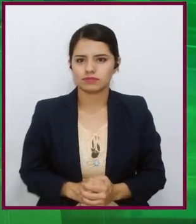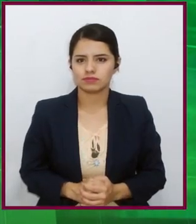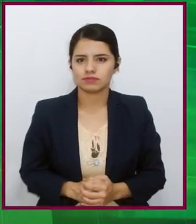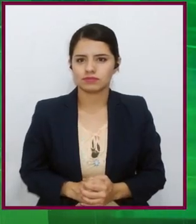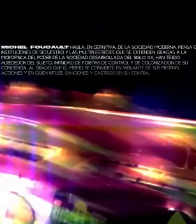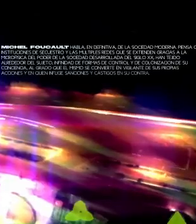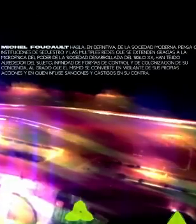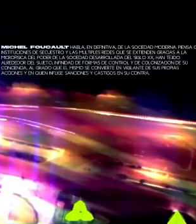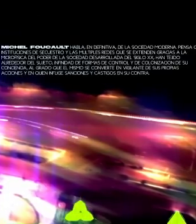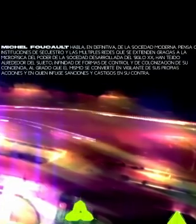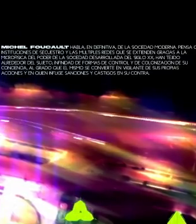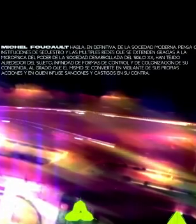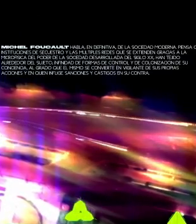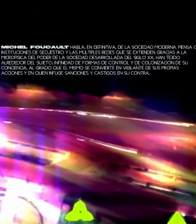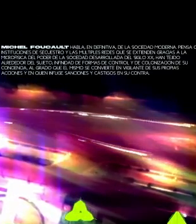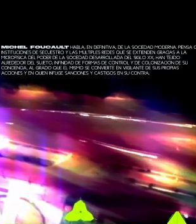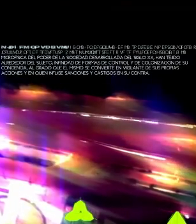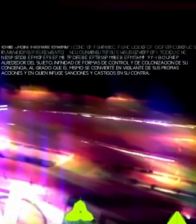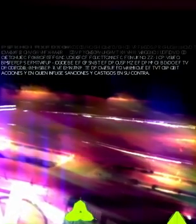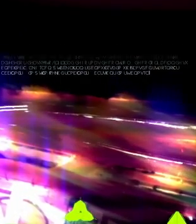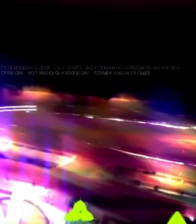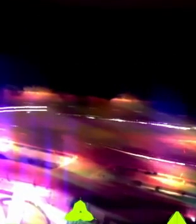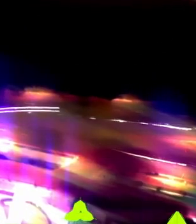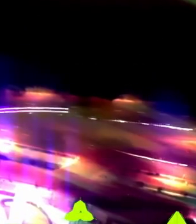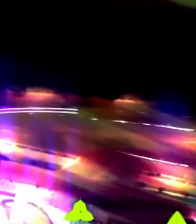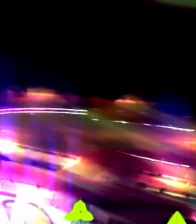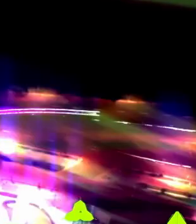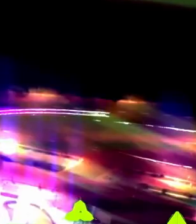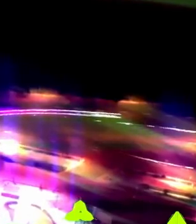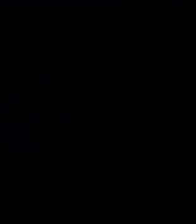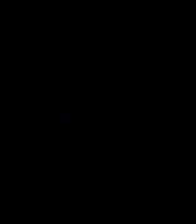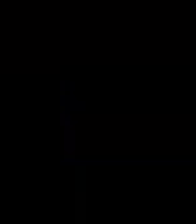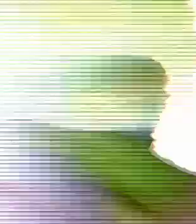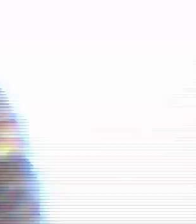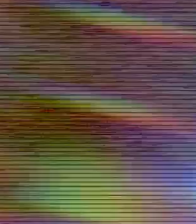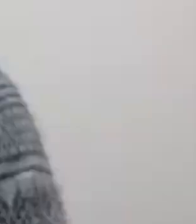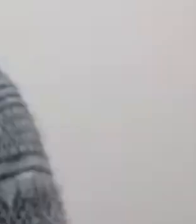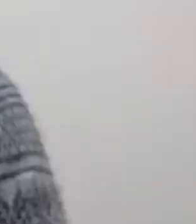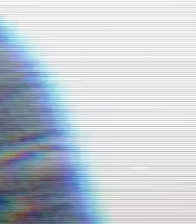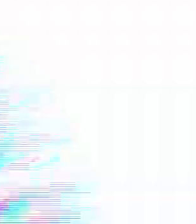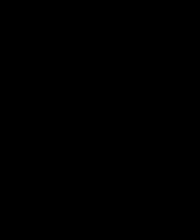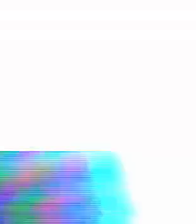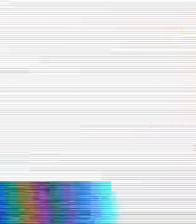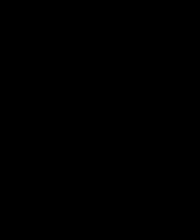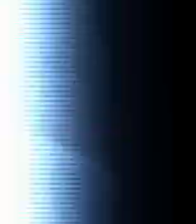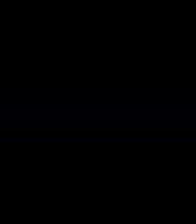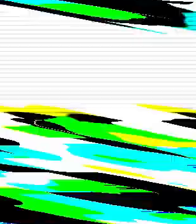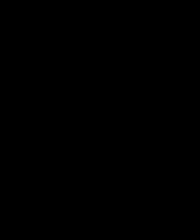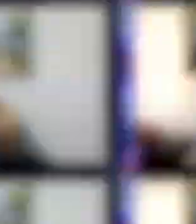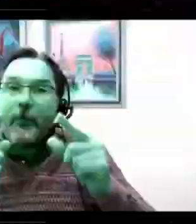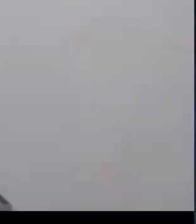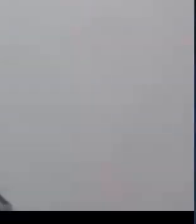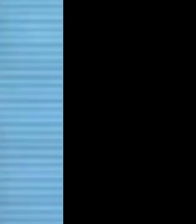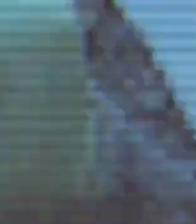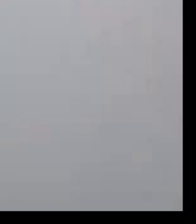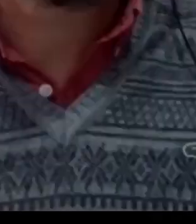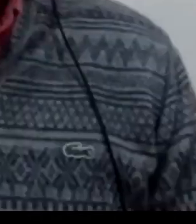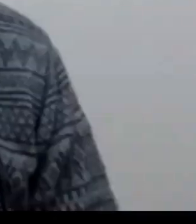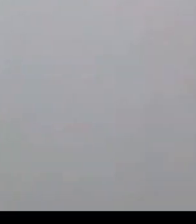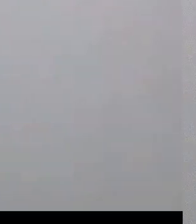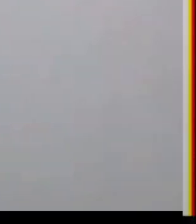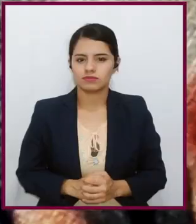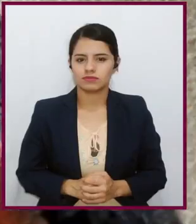que es una técnica de elaboración de imágenes mediante computadora. Y nosotros lo hacemos con nuestros propios teléfonos y pues